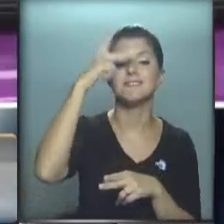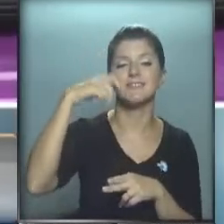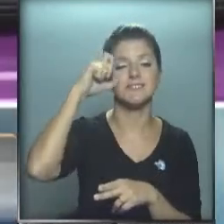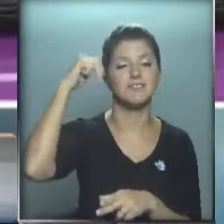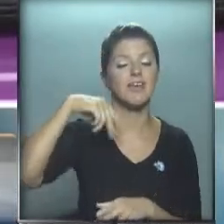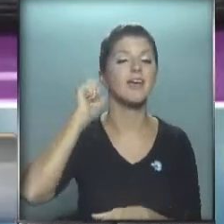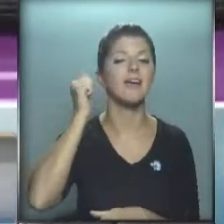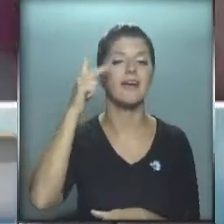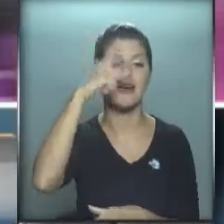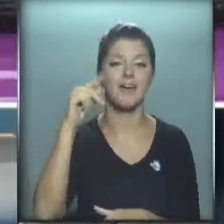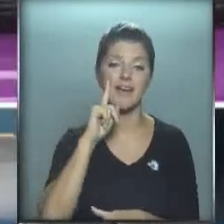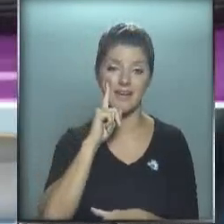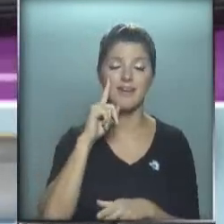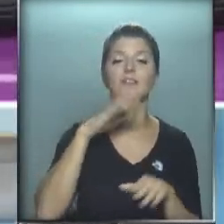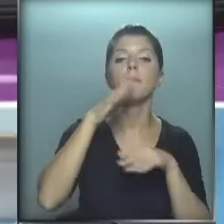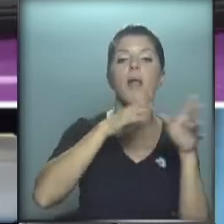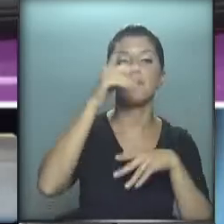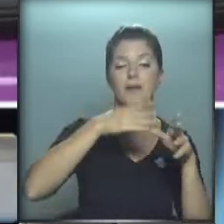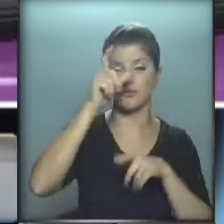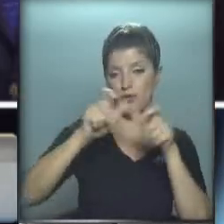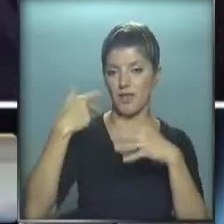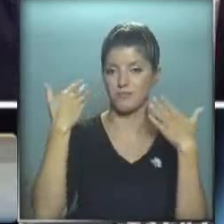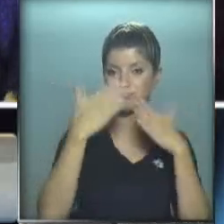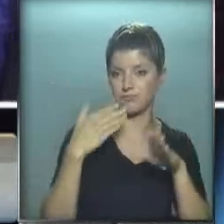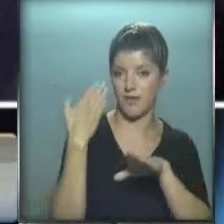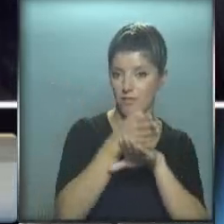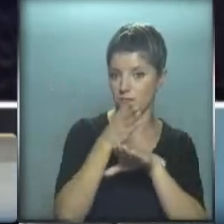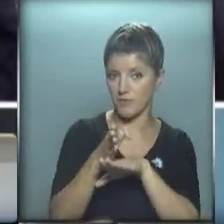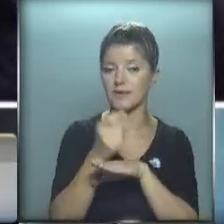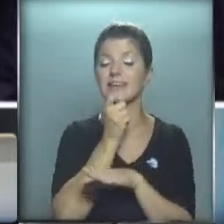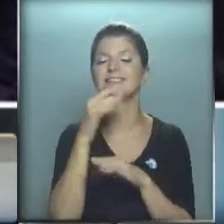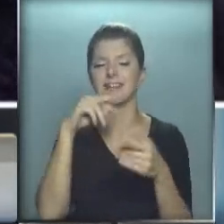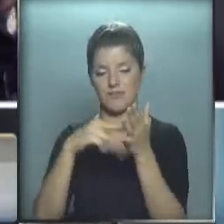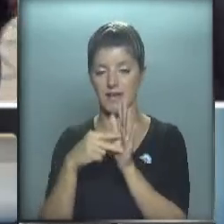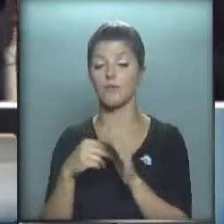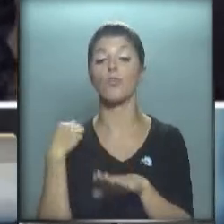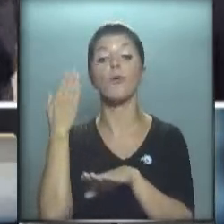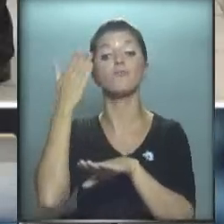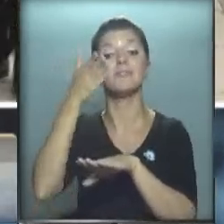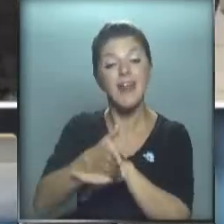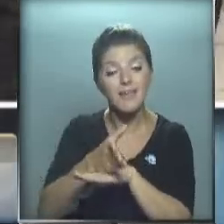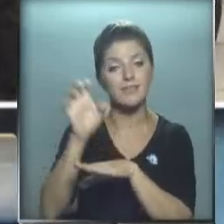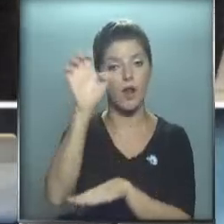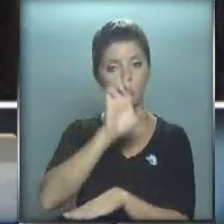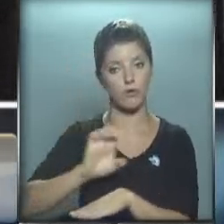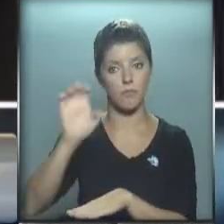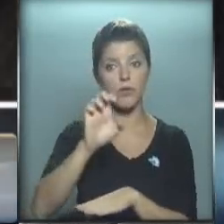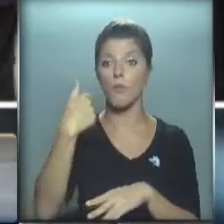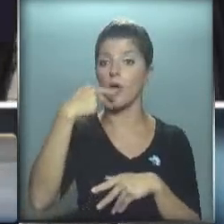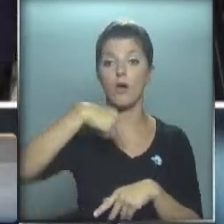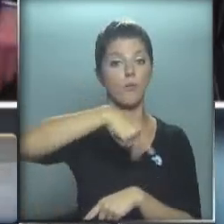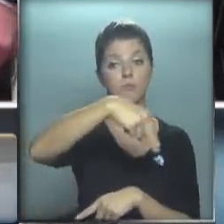circulación de las personas en la Unión Europea es decir que una vez que uno entra en la Unión Europea puede circular